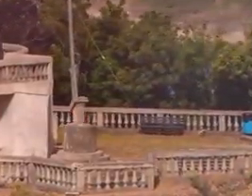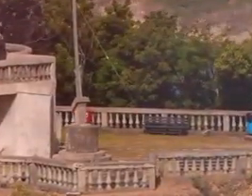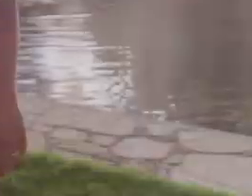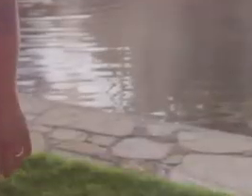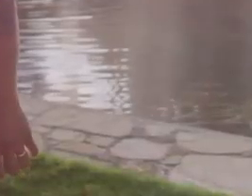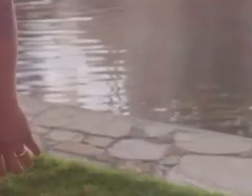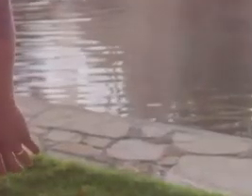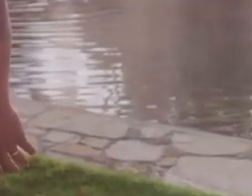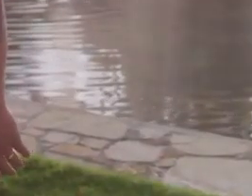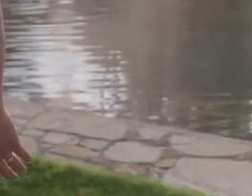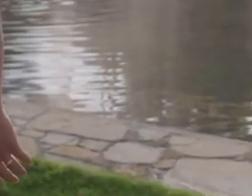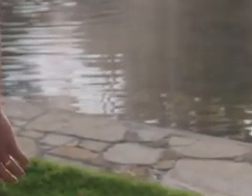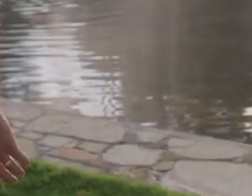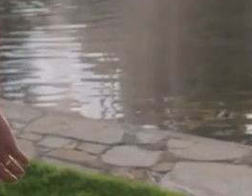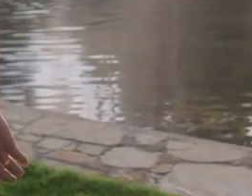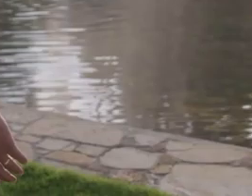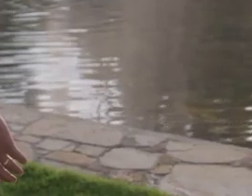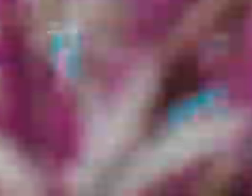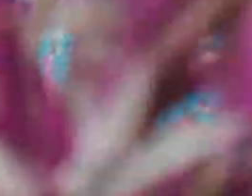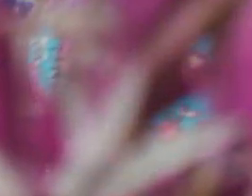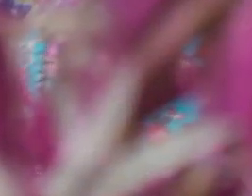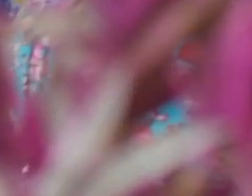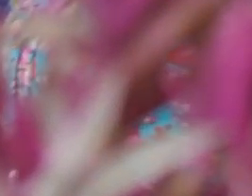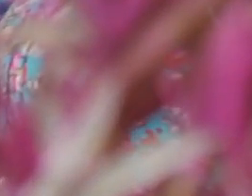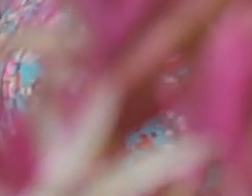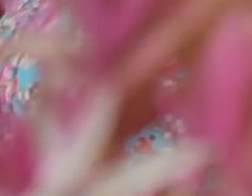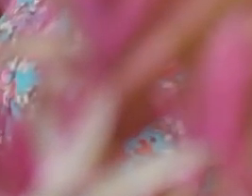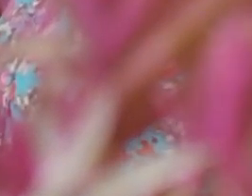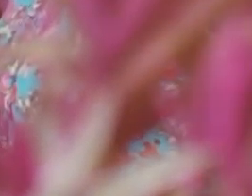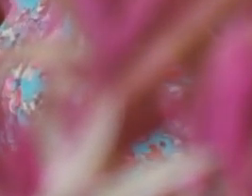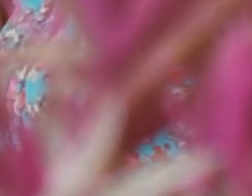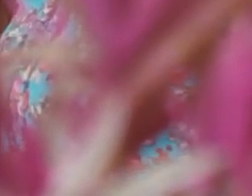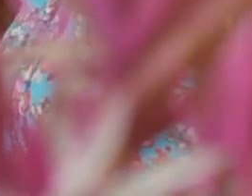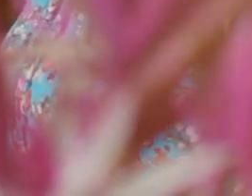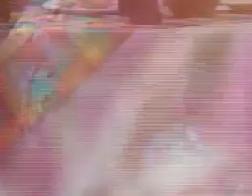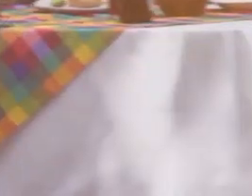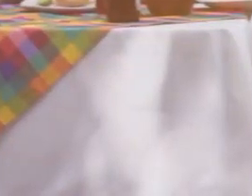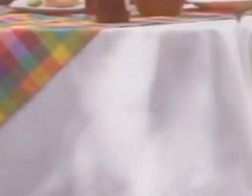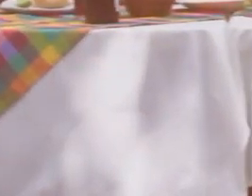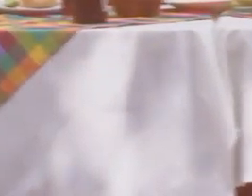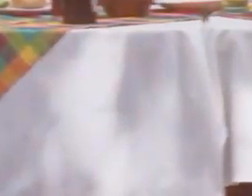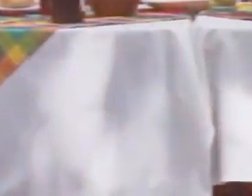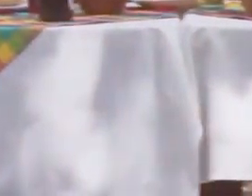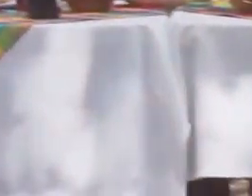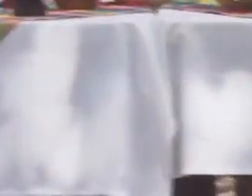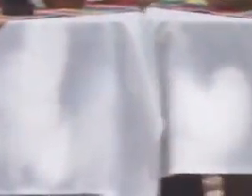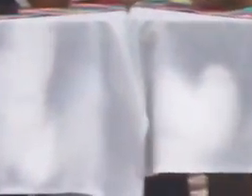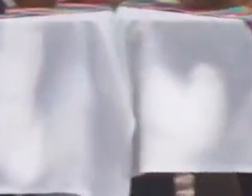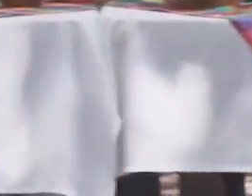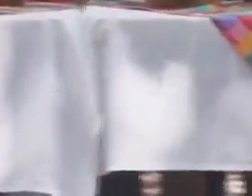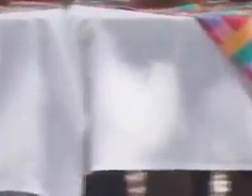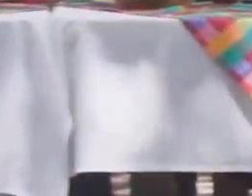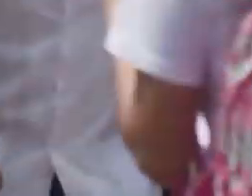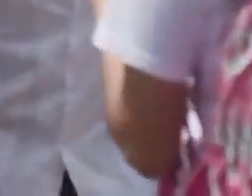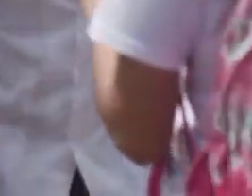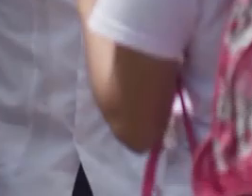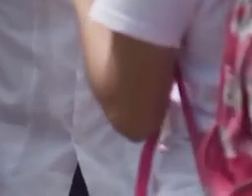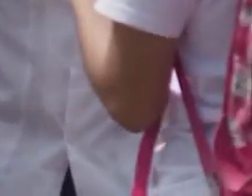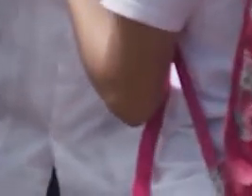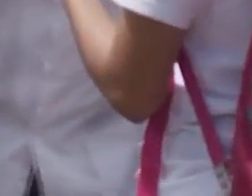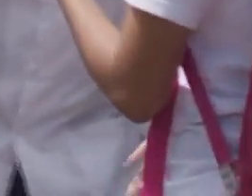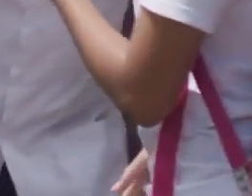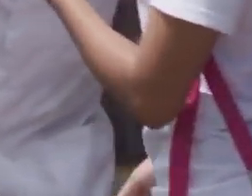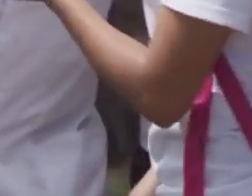Generosidad cristiana, el sentido de familia, los valores que nos conocemos contribuyen